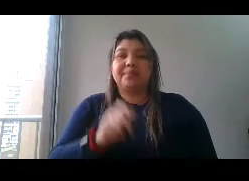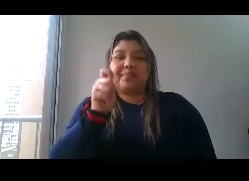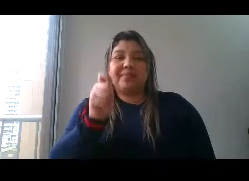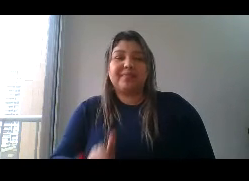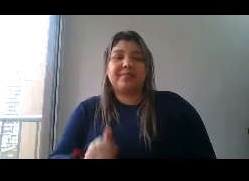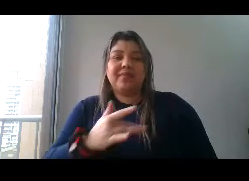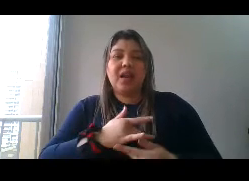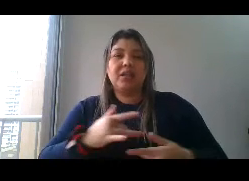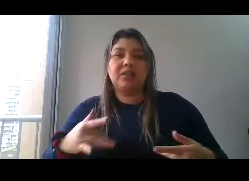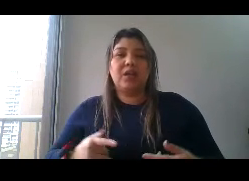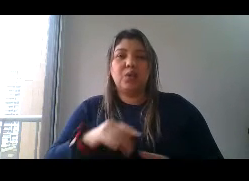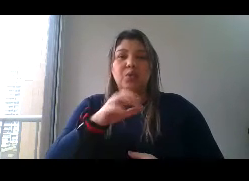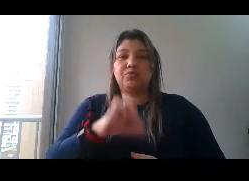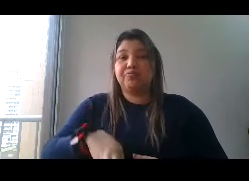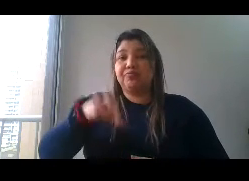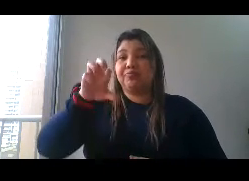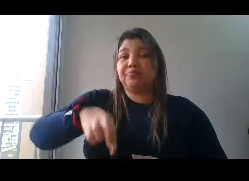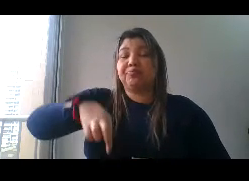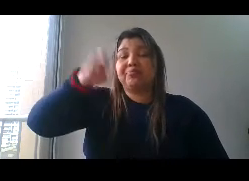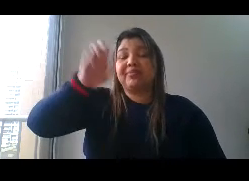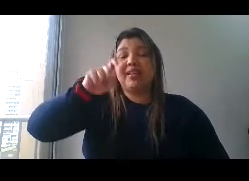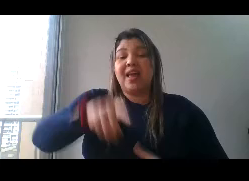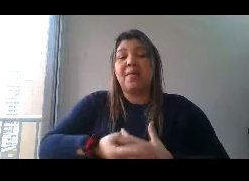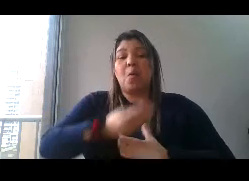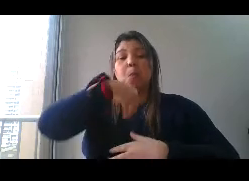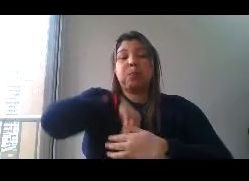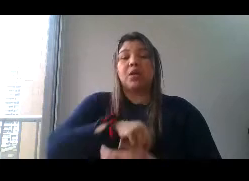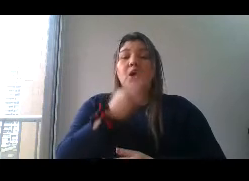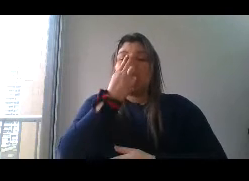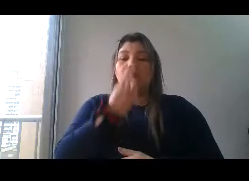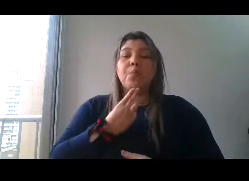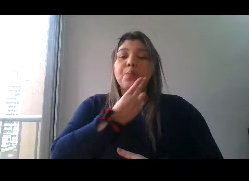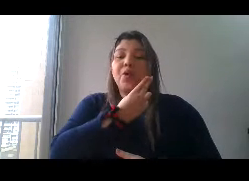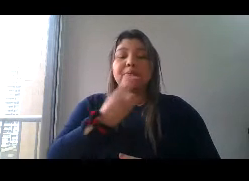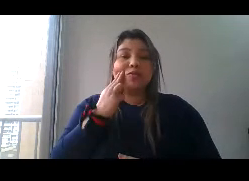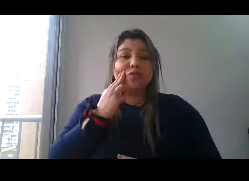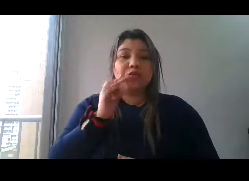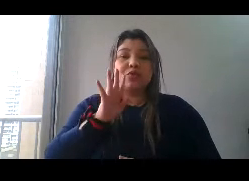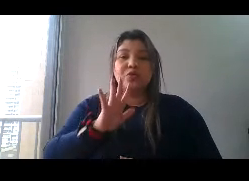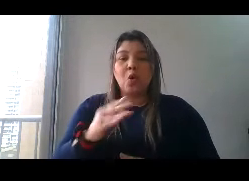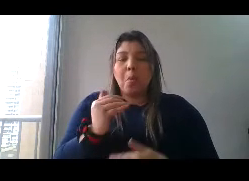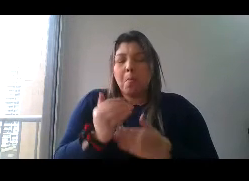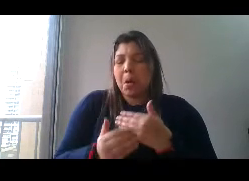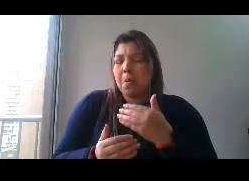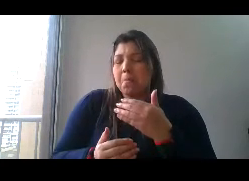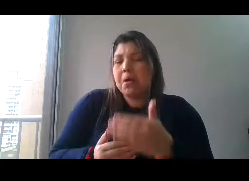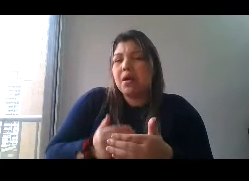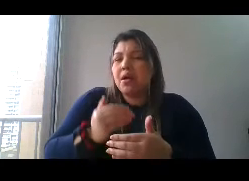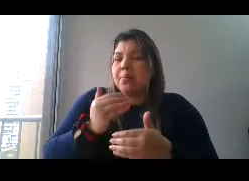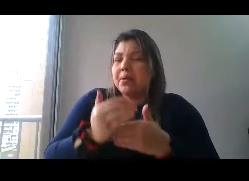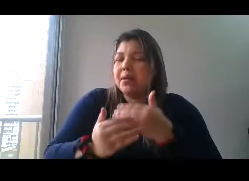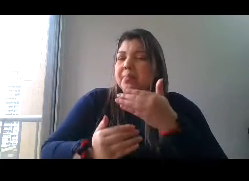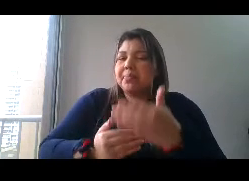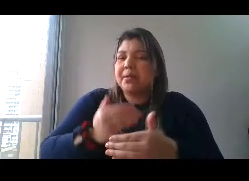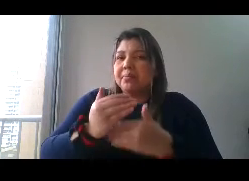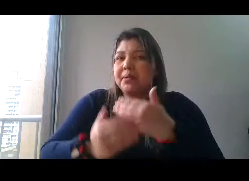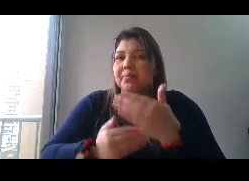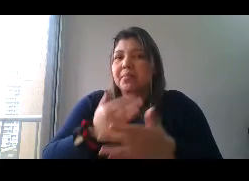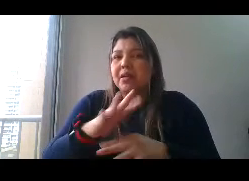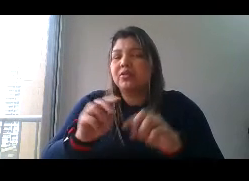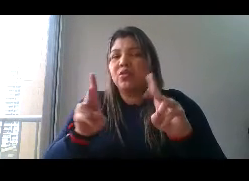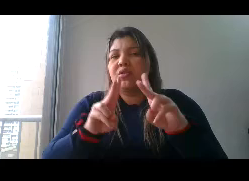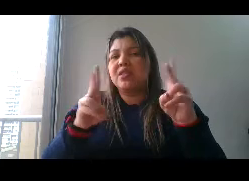tiene el compromiso de la atención, ejemplo, de hacerle un procedimiento en los servicios hospitalarios,